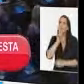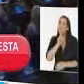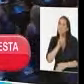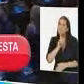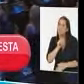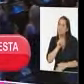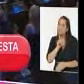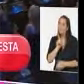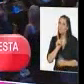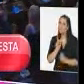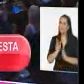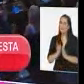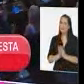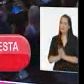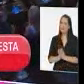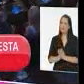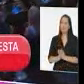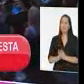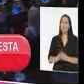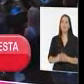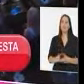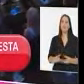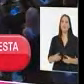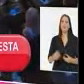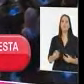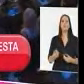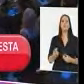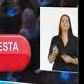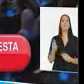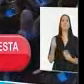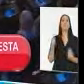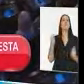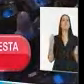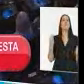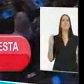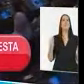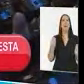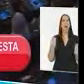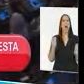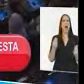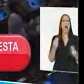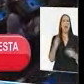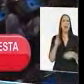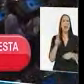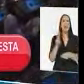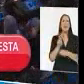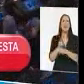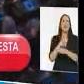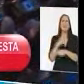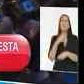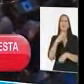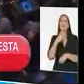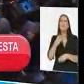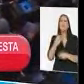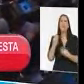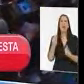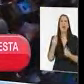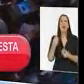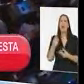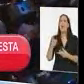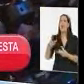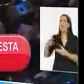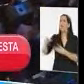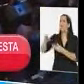las clases y las paritarias se discutan mientras dan clase, ¿no es cierto? Que arranquen el lunes las clases, que no vayan a paro y se sigan discutiendo